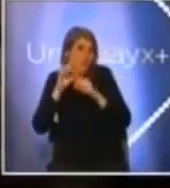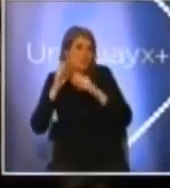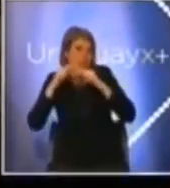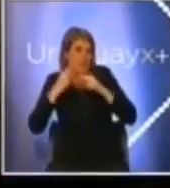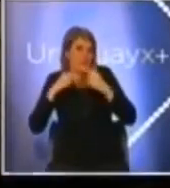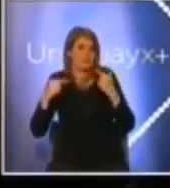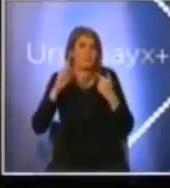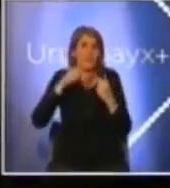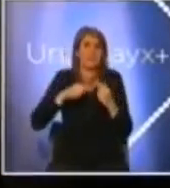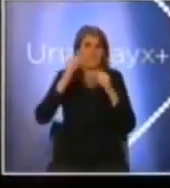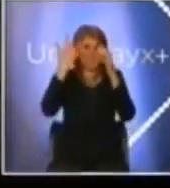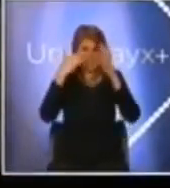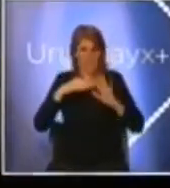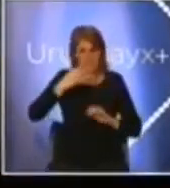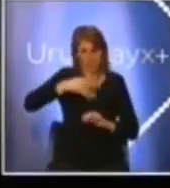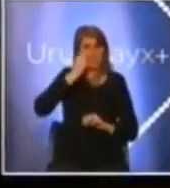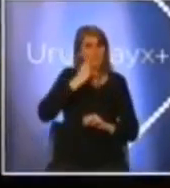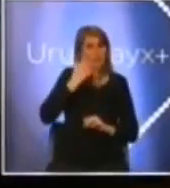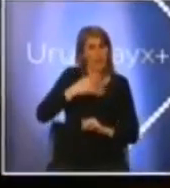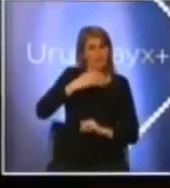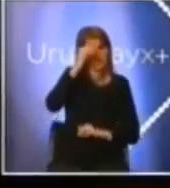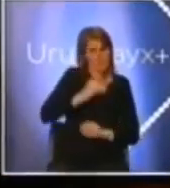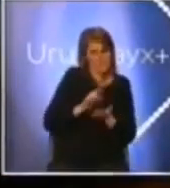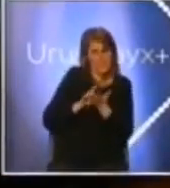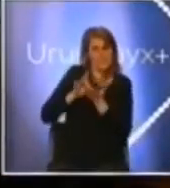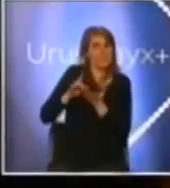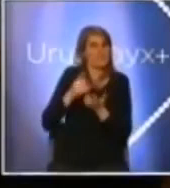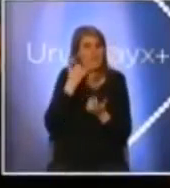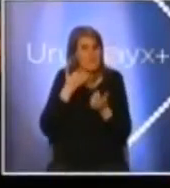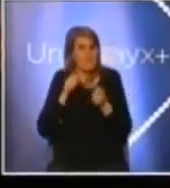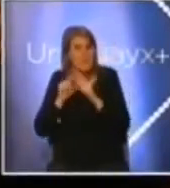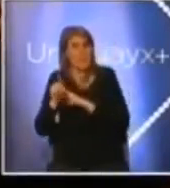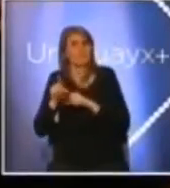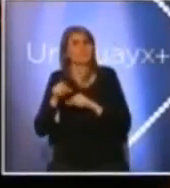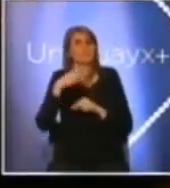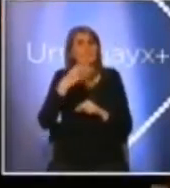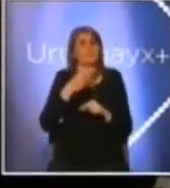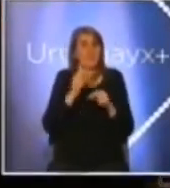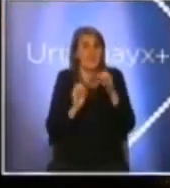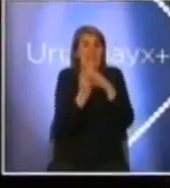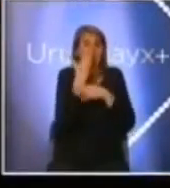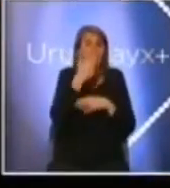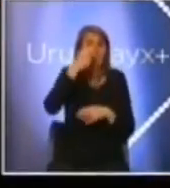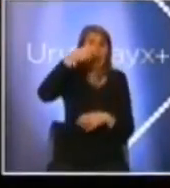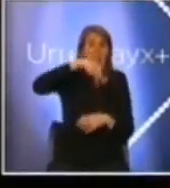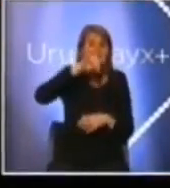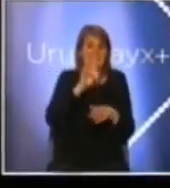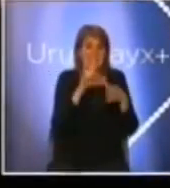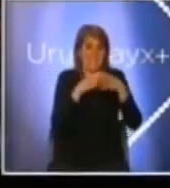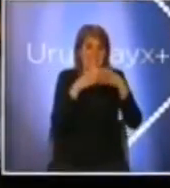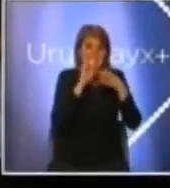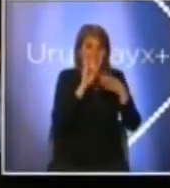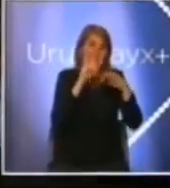nivel mundial en servicios en línea. La creación de la ANI y su trabajo ha potenciado la inversión